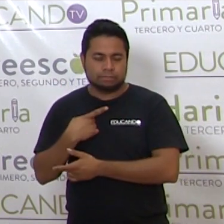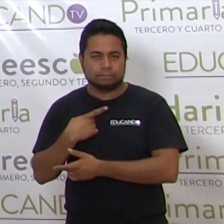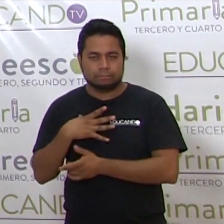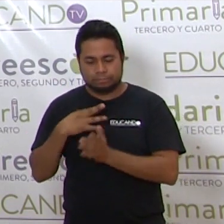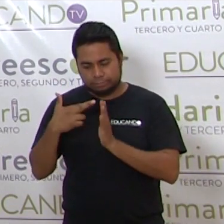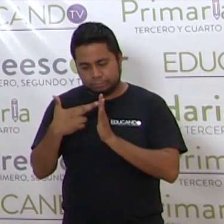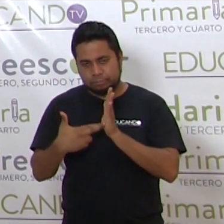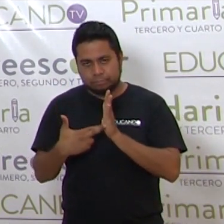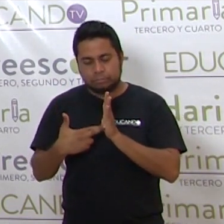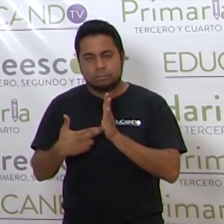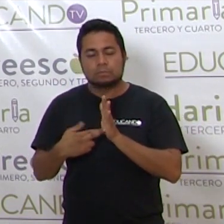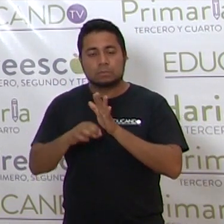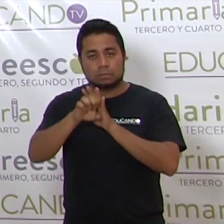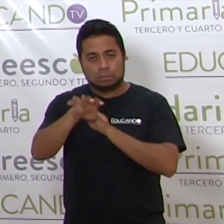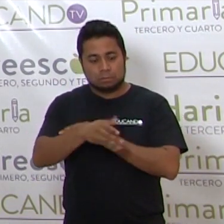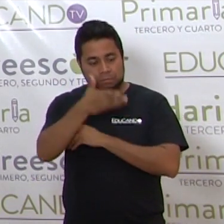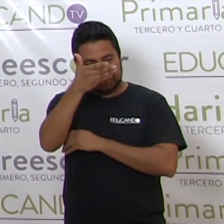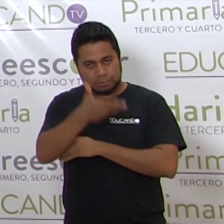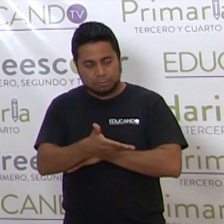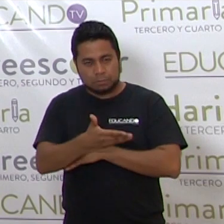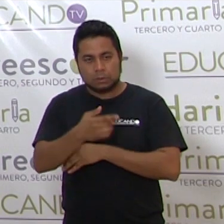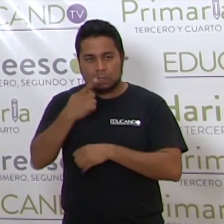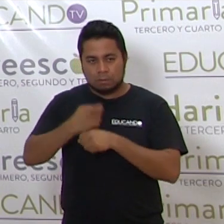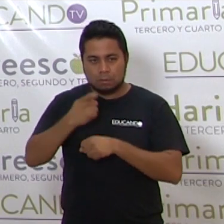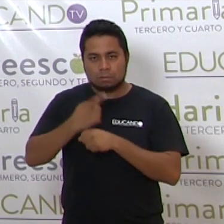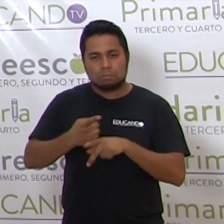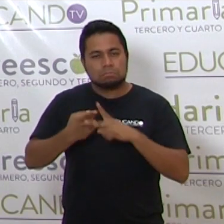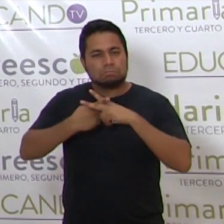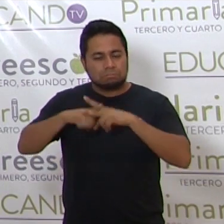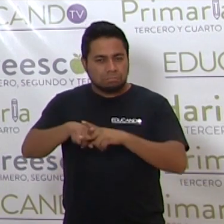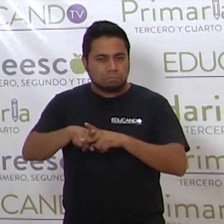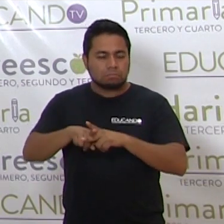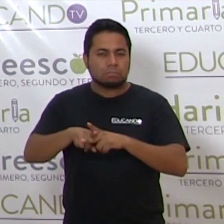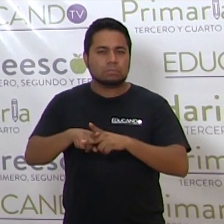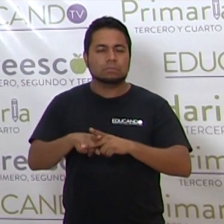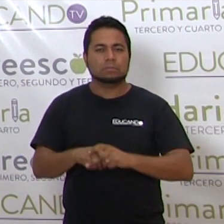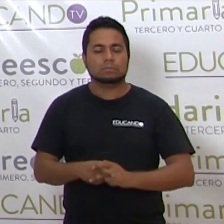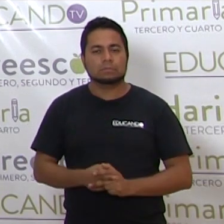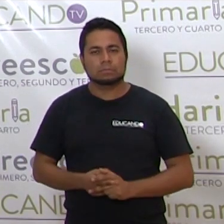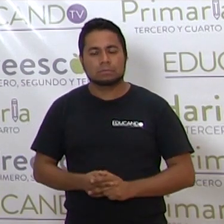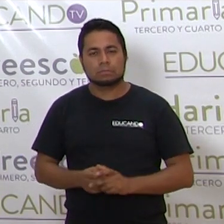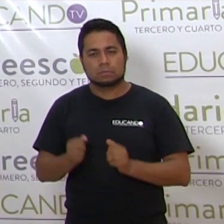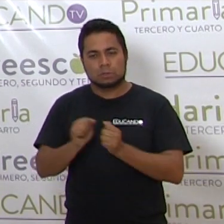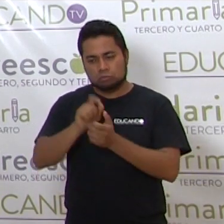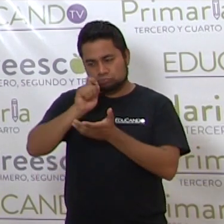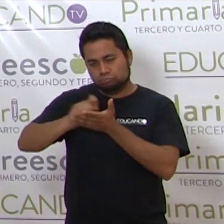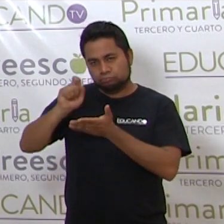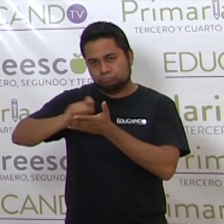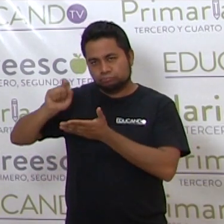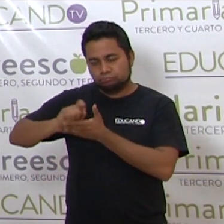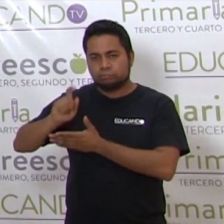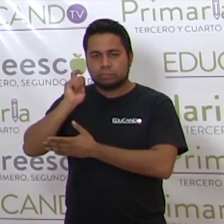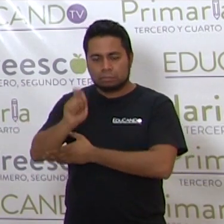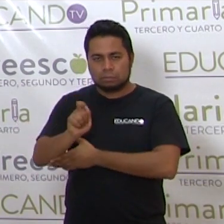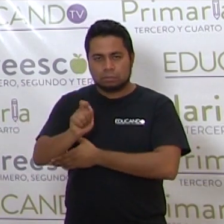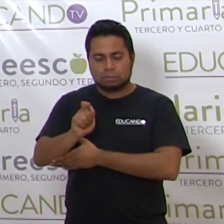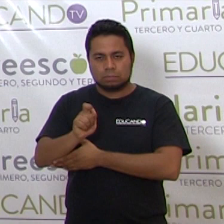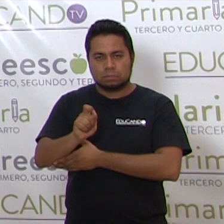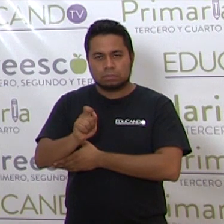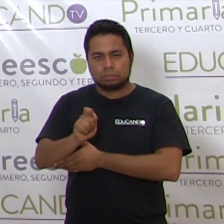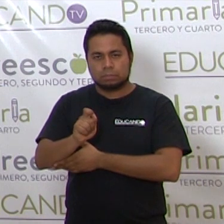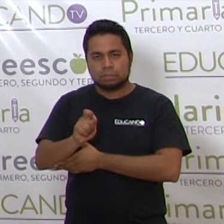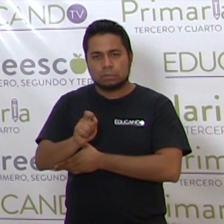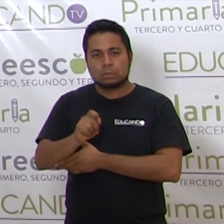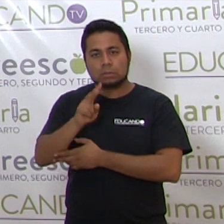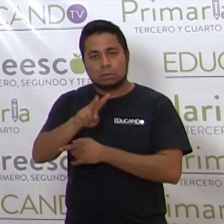por ejemplo aquí primero vamos a empezar con la ortografía la ortografía enmontada